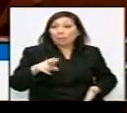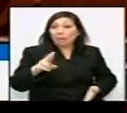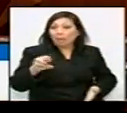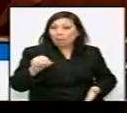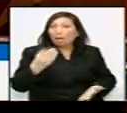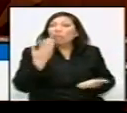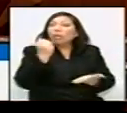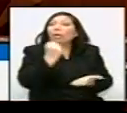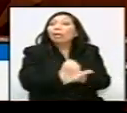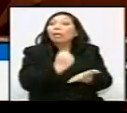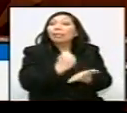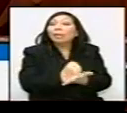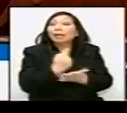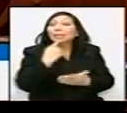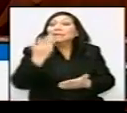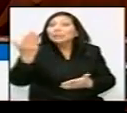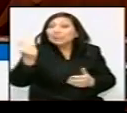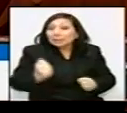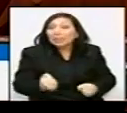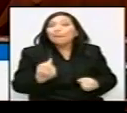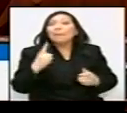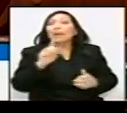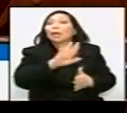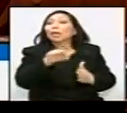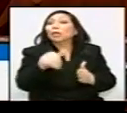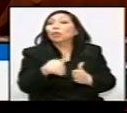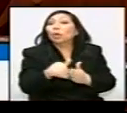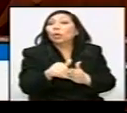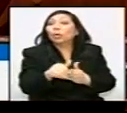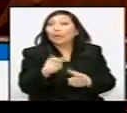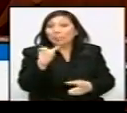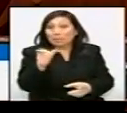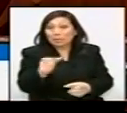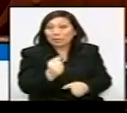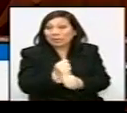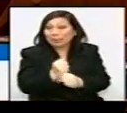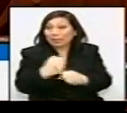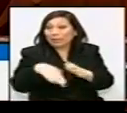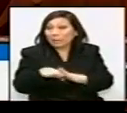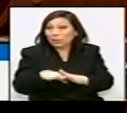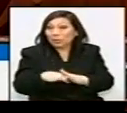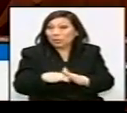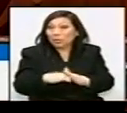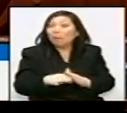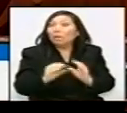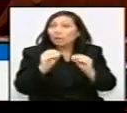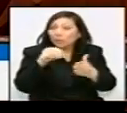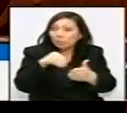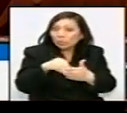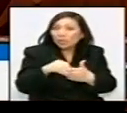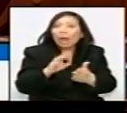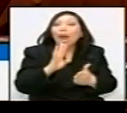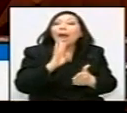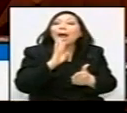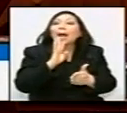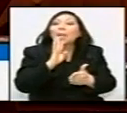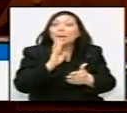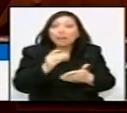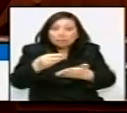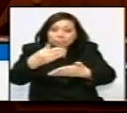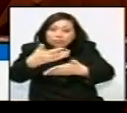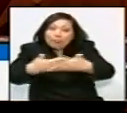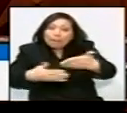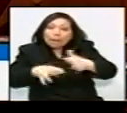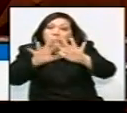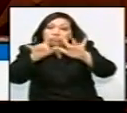se establece la obligatoriedad para que todos los servidores públicos del país cumplan con su declaración jurada de